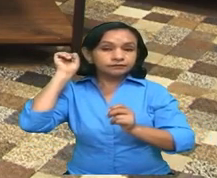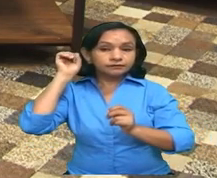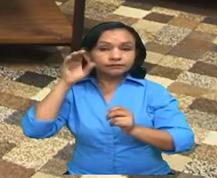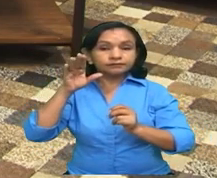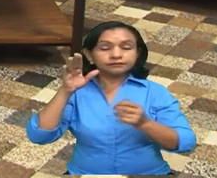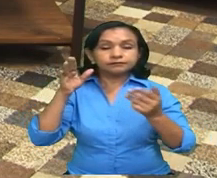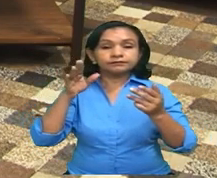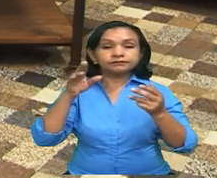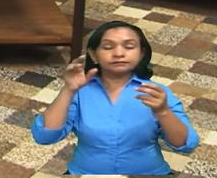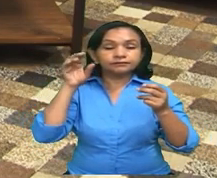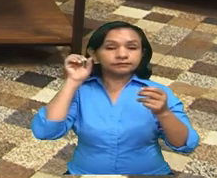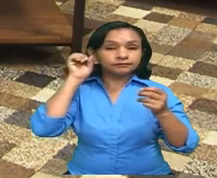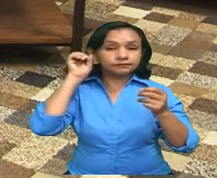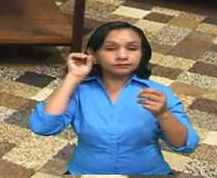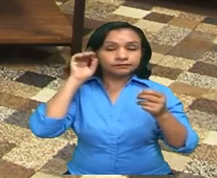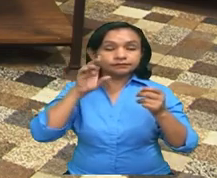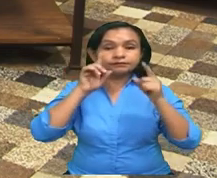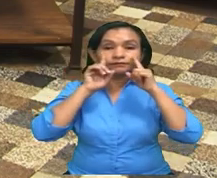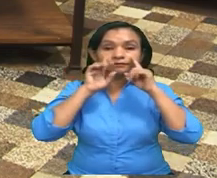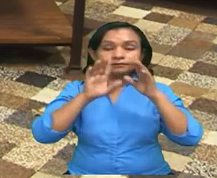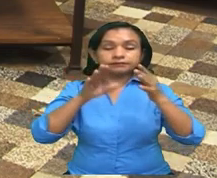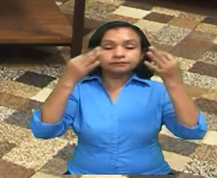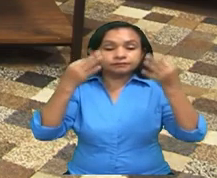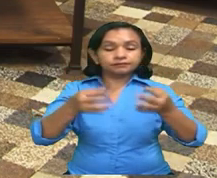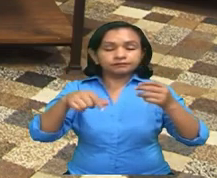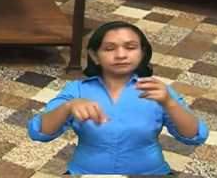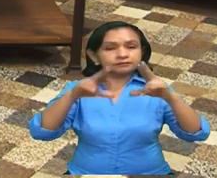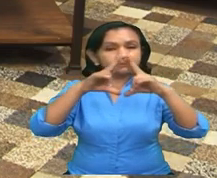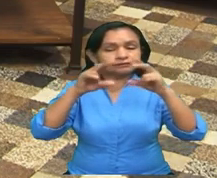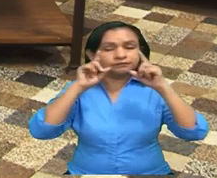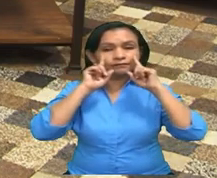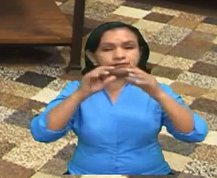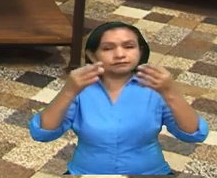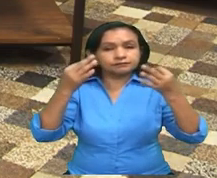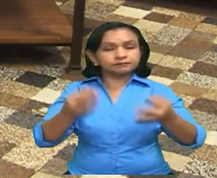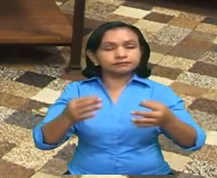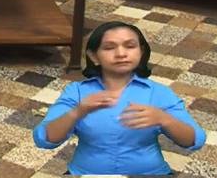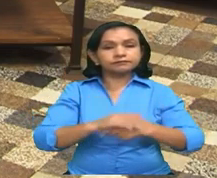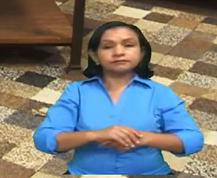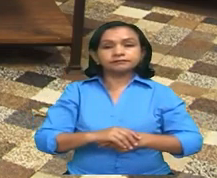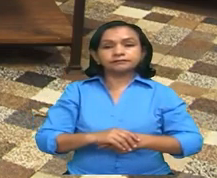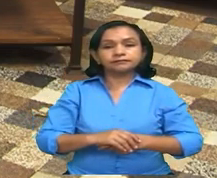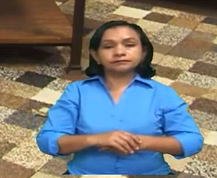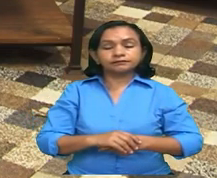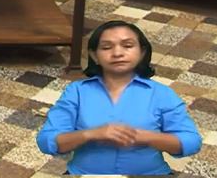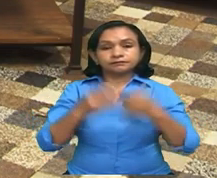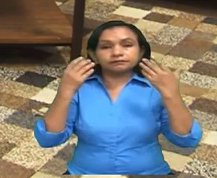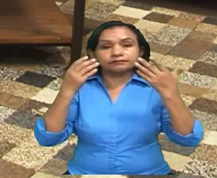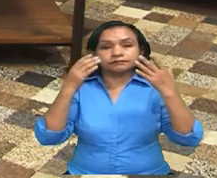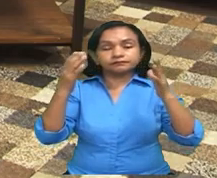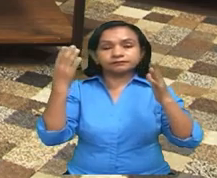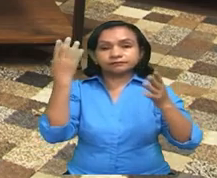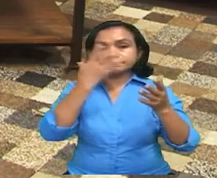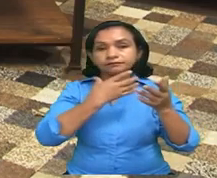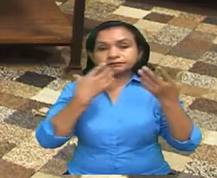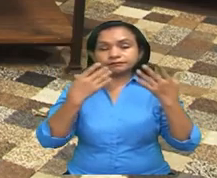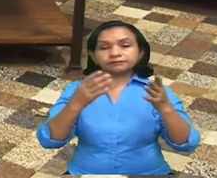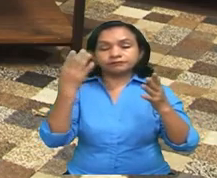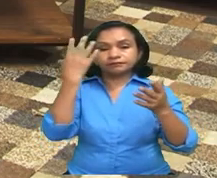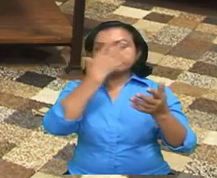tiene el gobierno, ¿no? De promover Nicaragua como un destino turístico. Y algo que mencionaba el embajador de